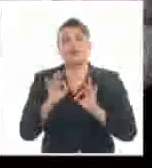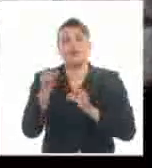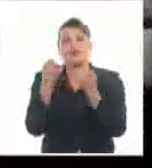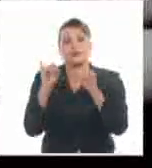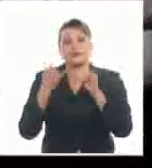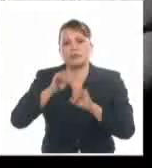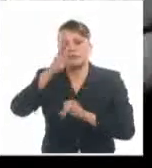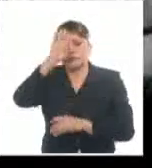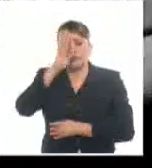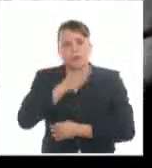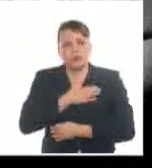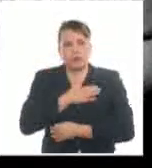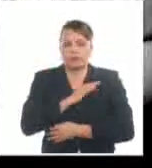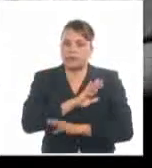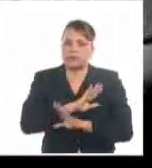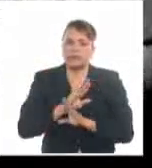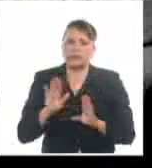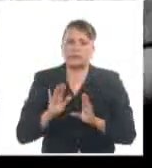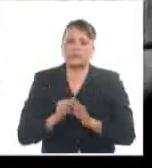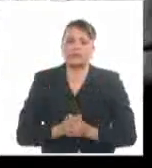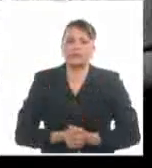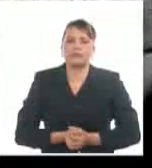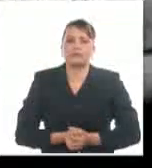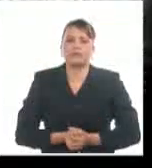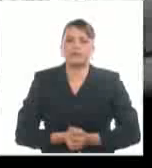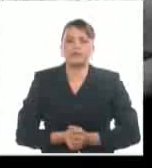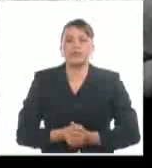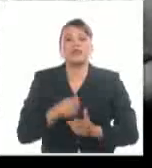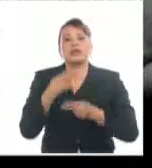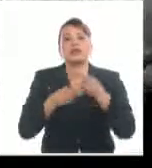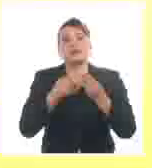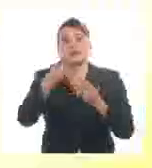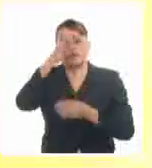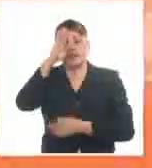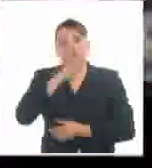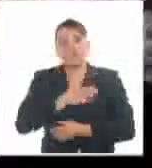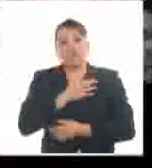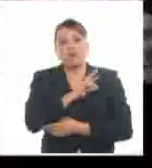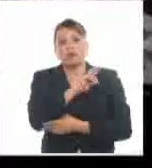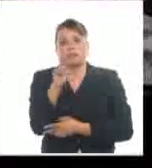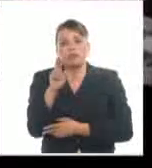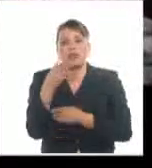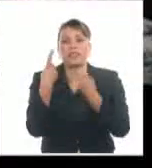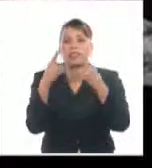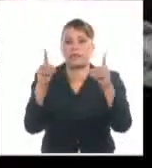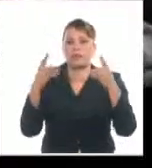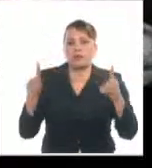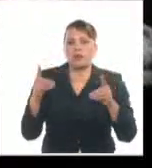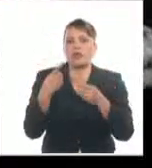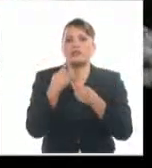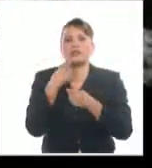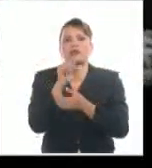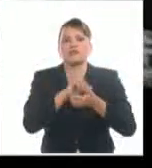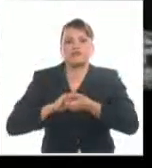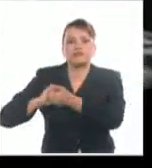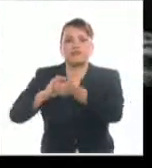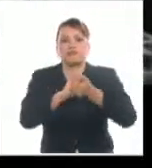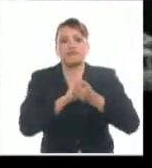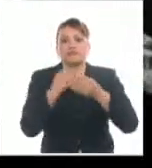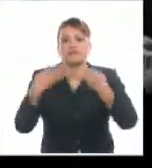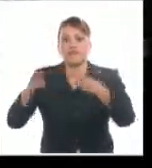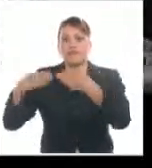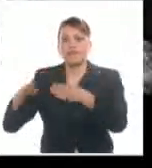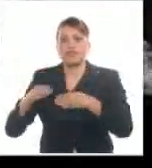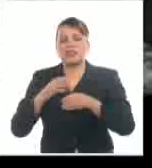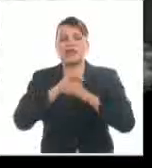Cuba y es hacer de Cuba una república democrática, solidaria, abierta al mundo, abierta a